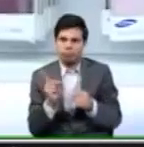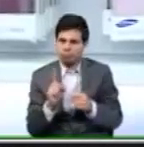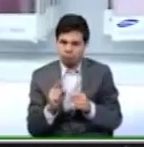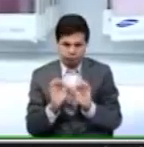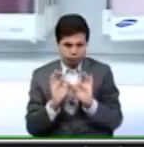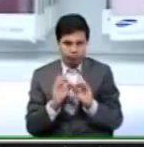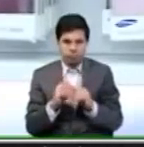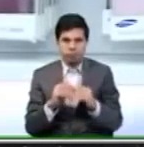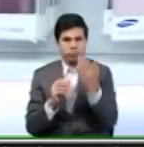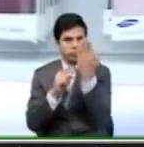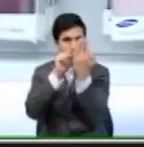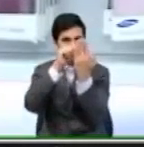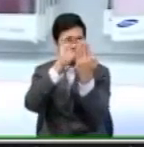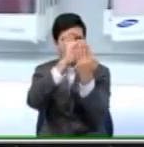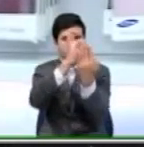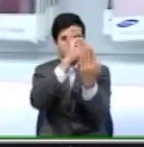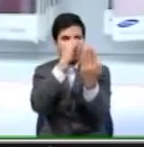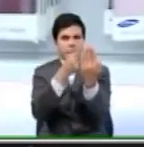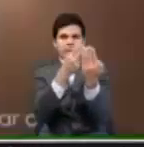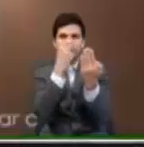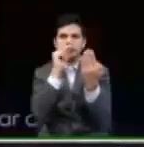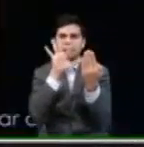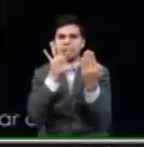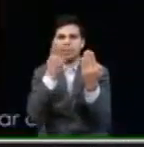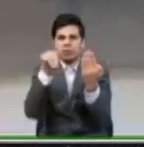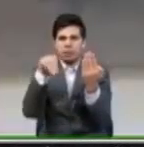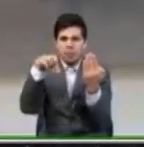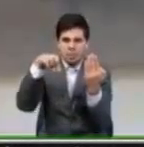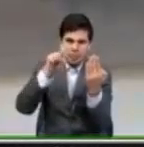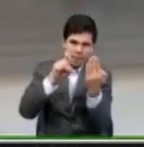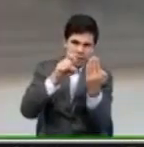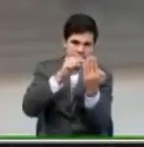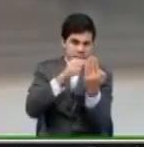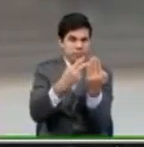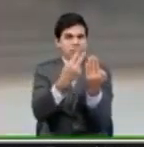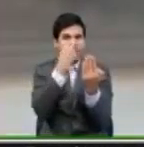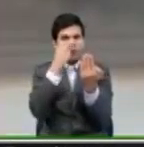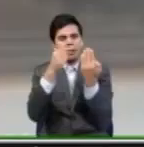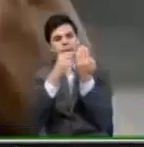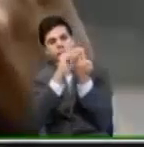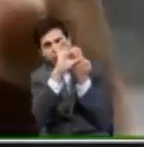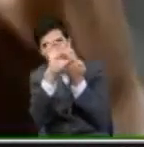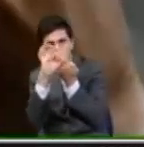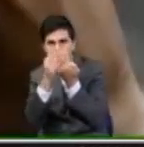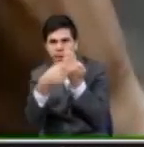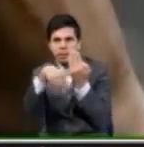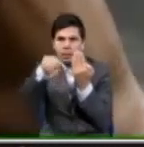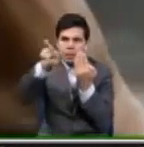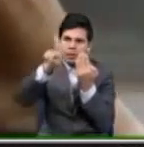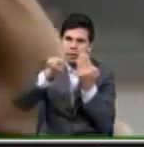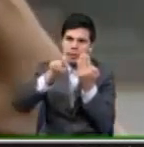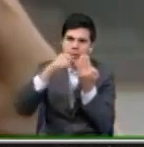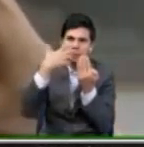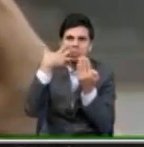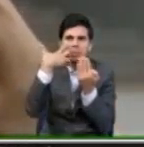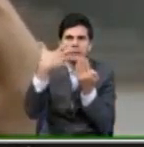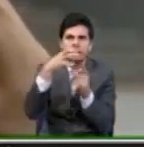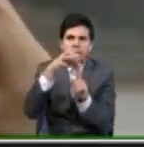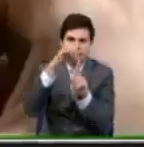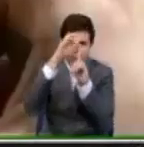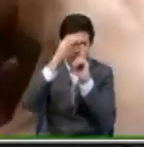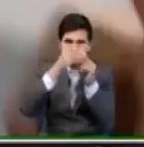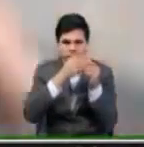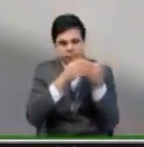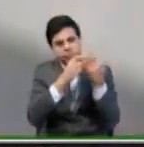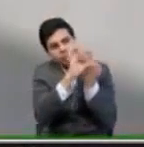Cámara frontal inigualable, 5 megapíxeles en cámara frontal y 16 megapíxeles en la parte